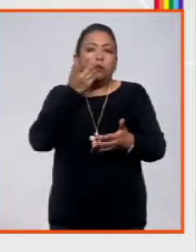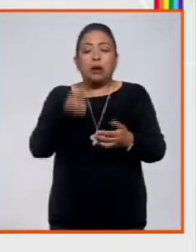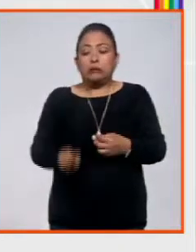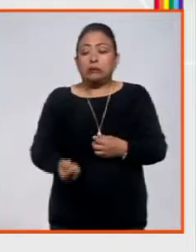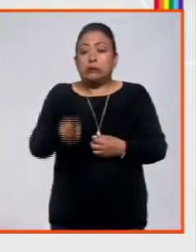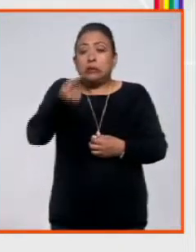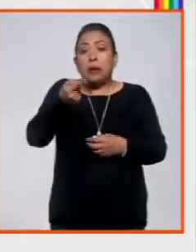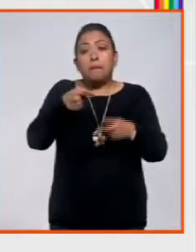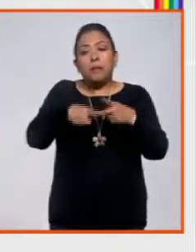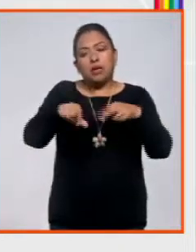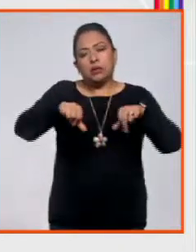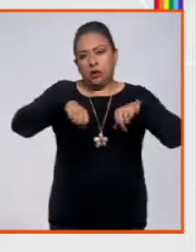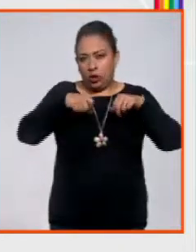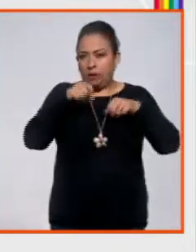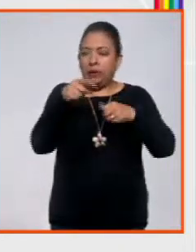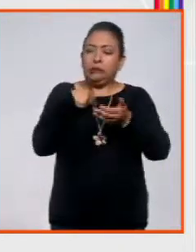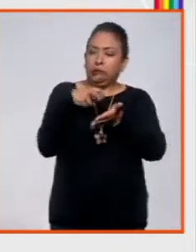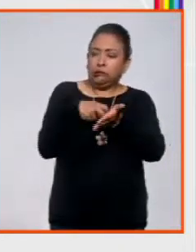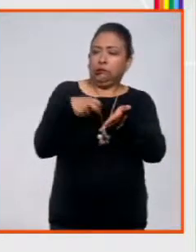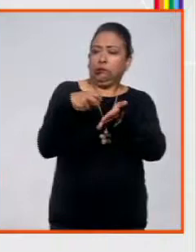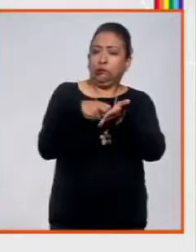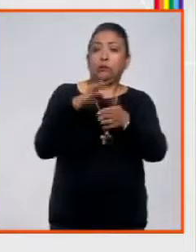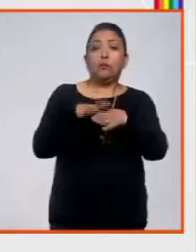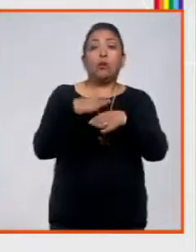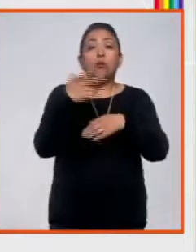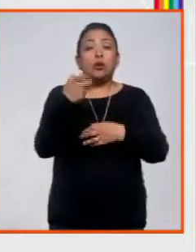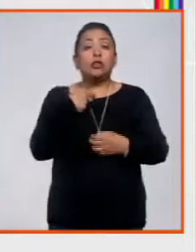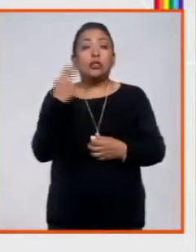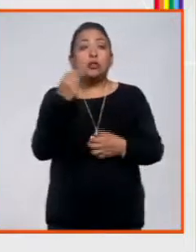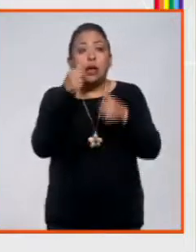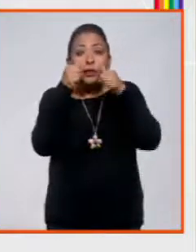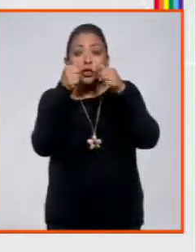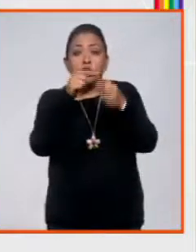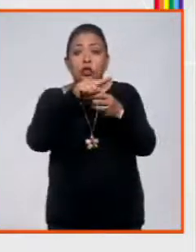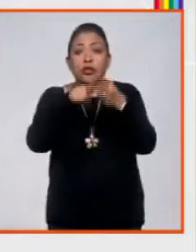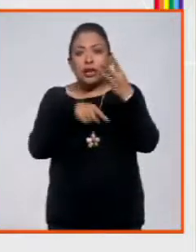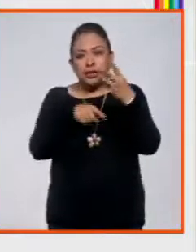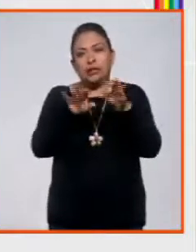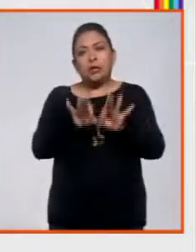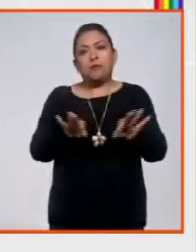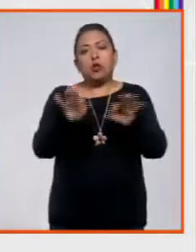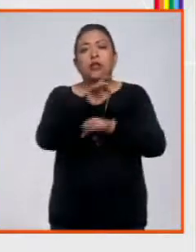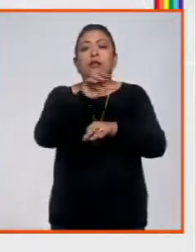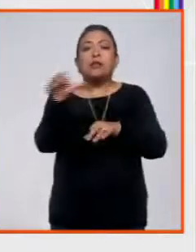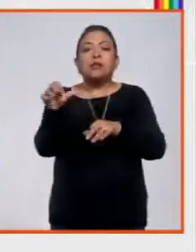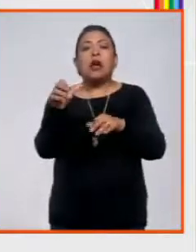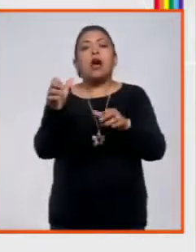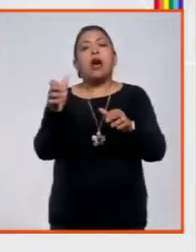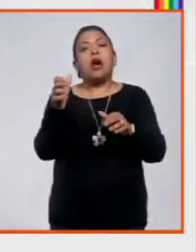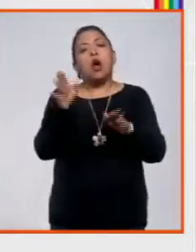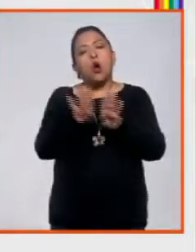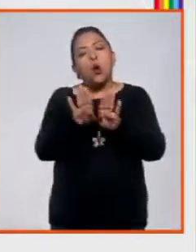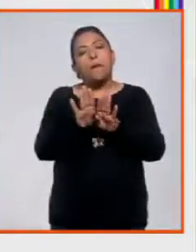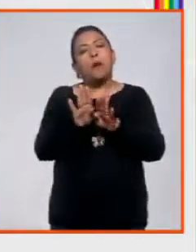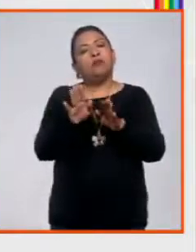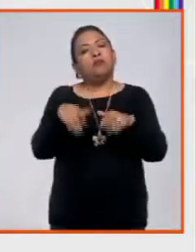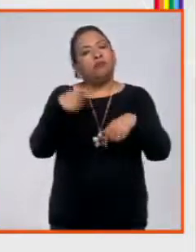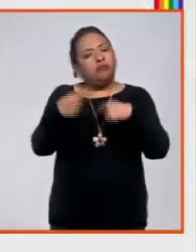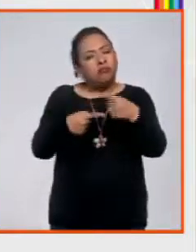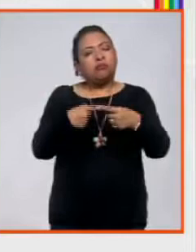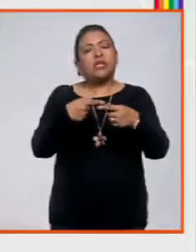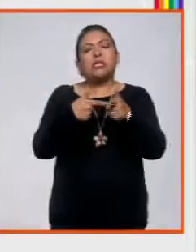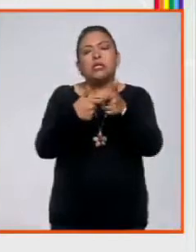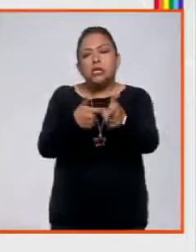infancia y la adolescencia por ende es necesario atender los tres factores que inciden en la sedimentación y refuerzo de las prácticas